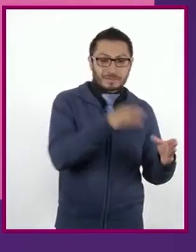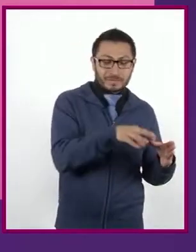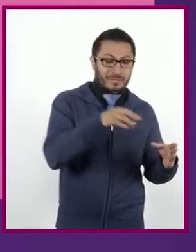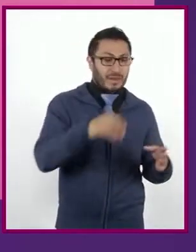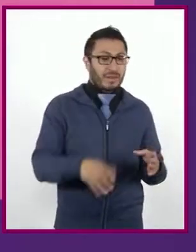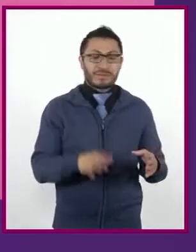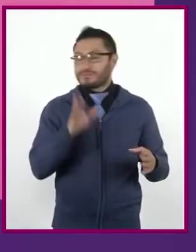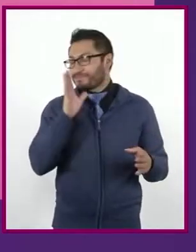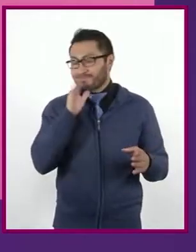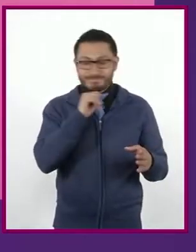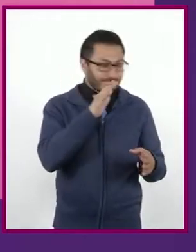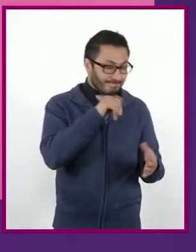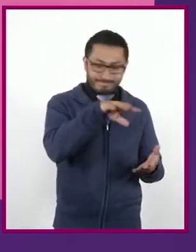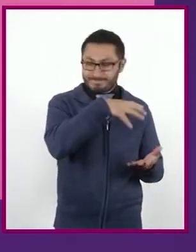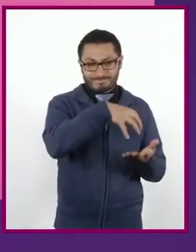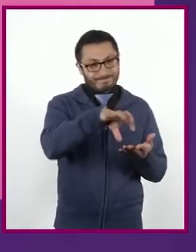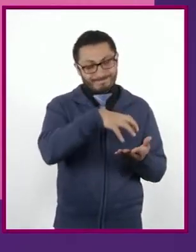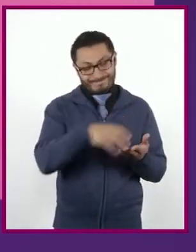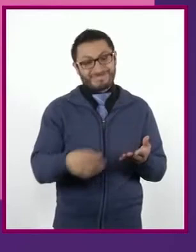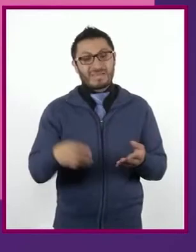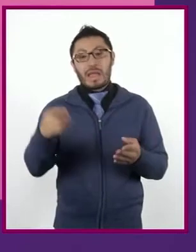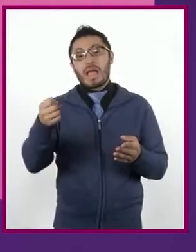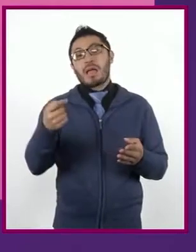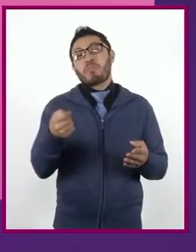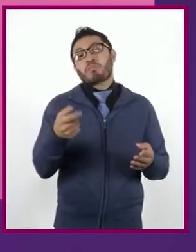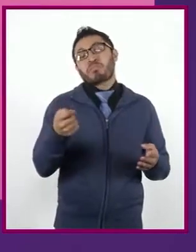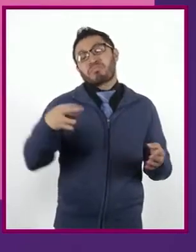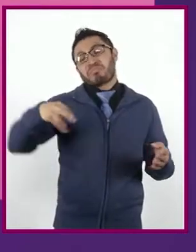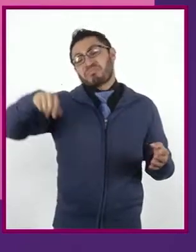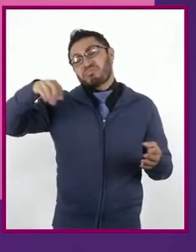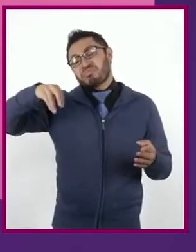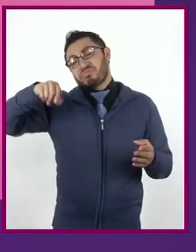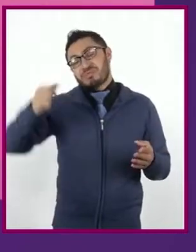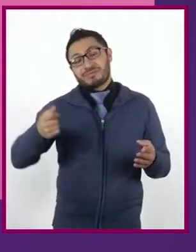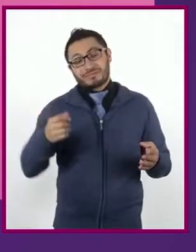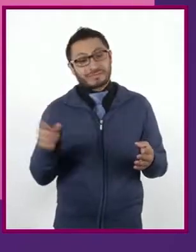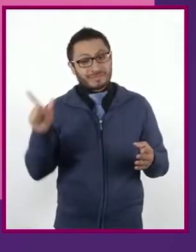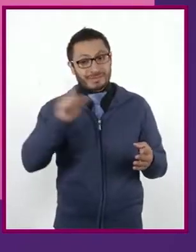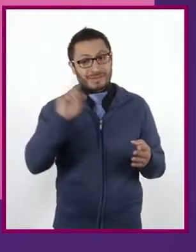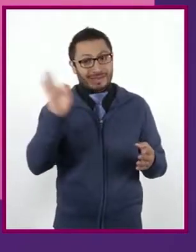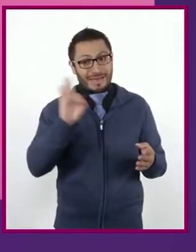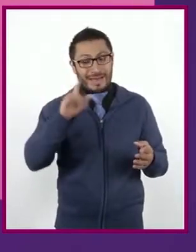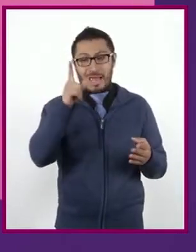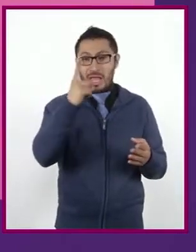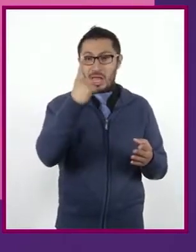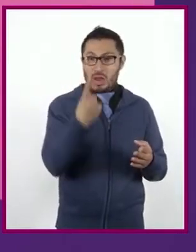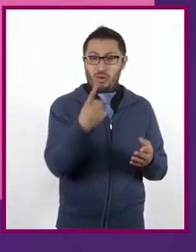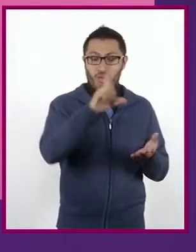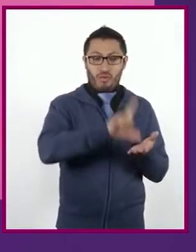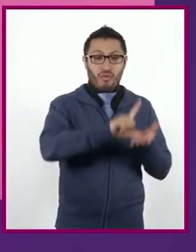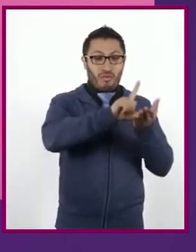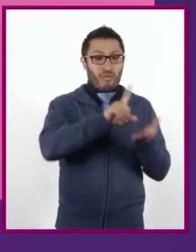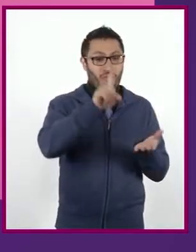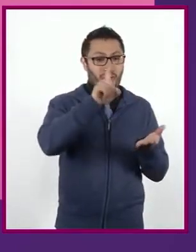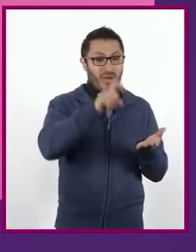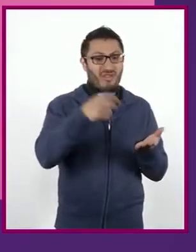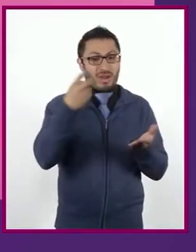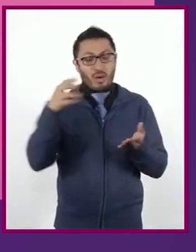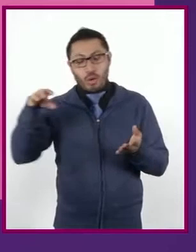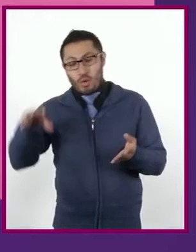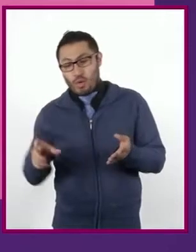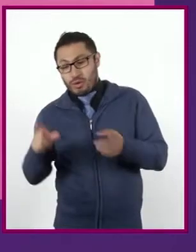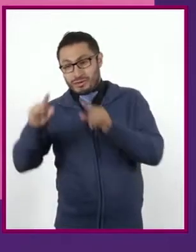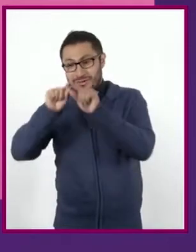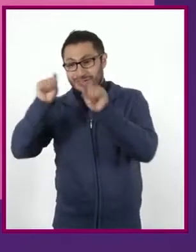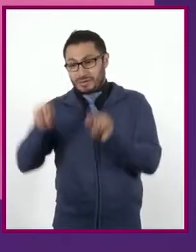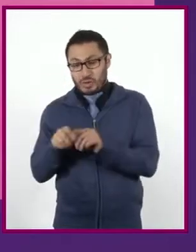no lograrás obtener tu gelatina. Si en el litro de agua agregas el sobre completo y la dejas enfriar,